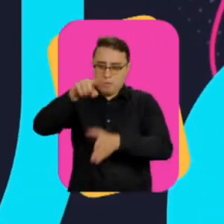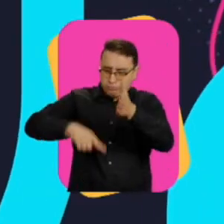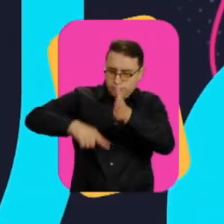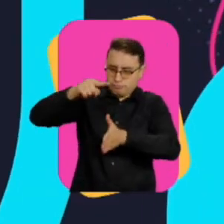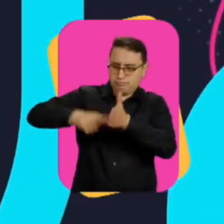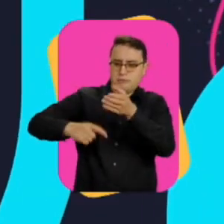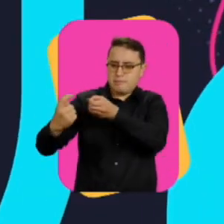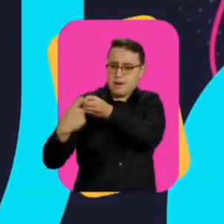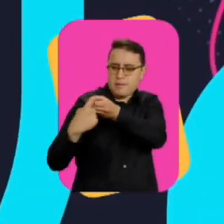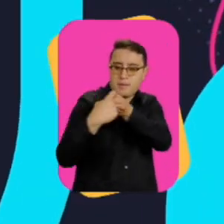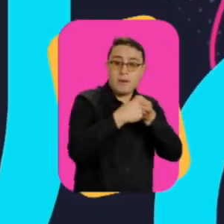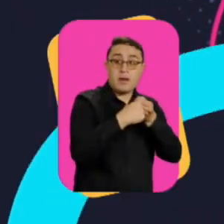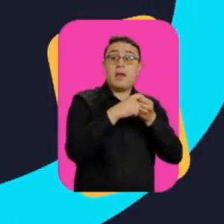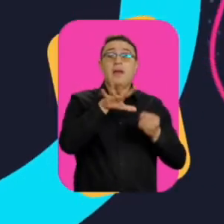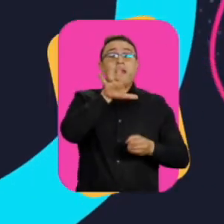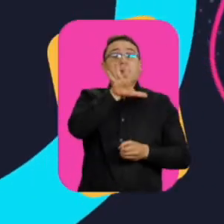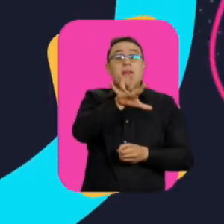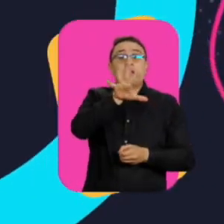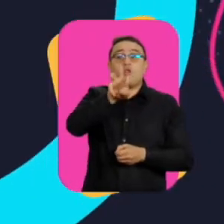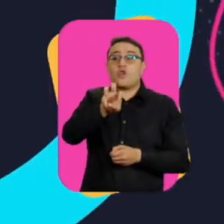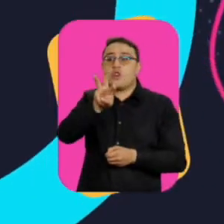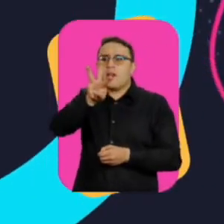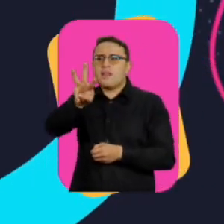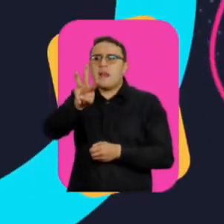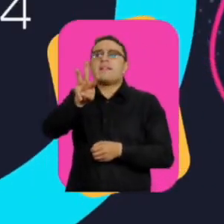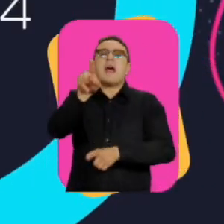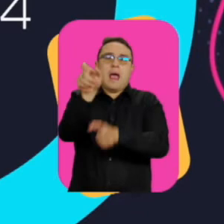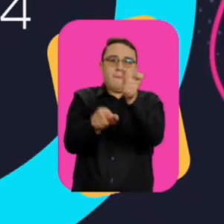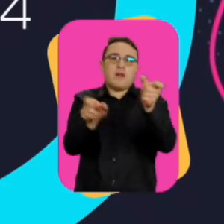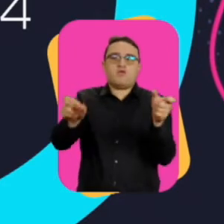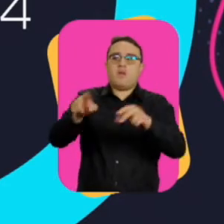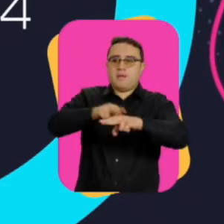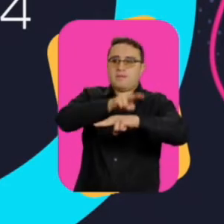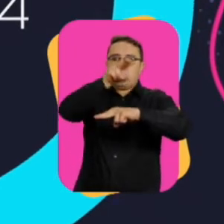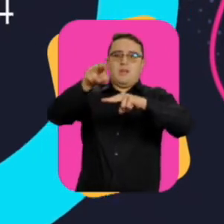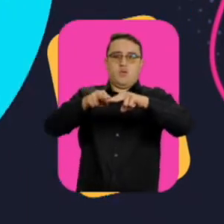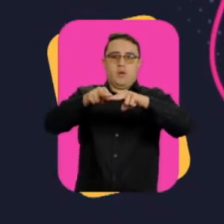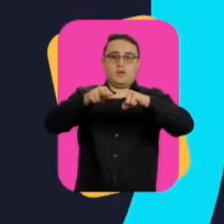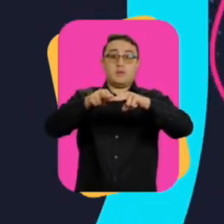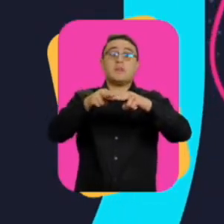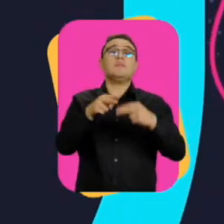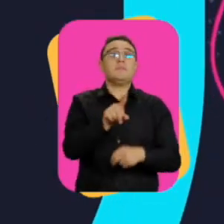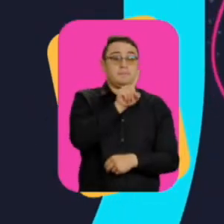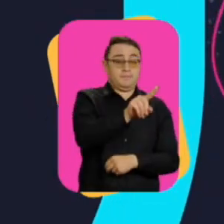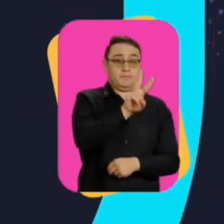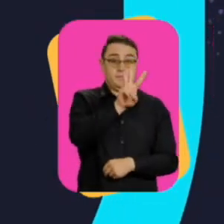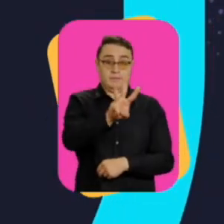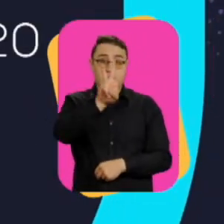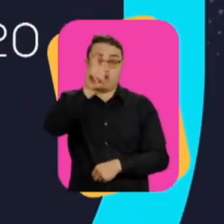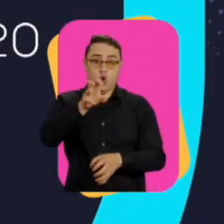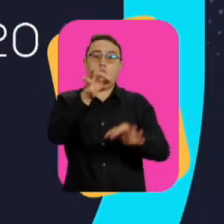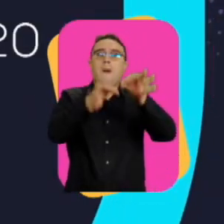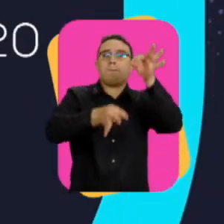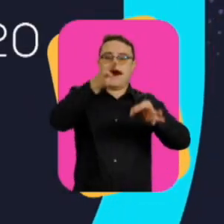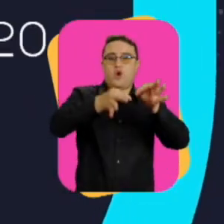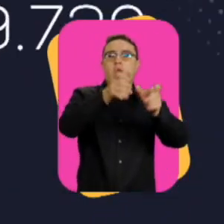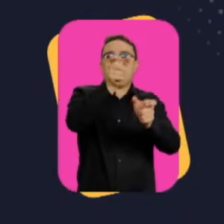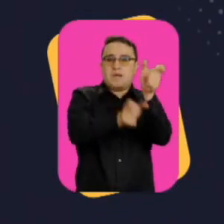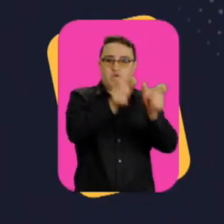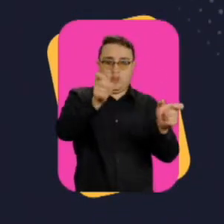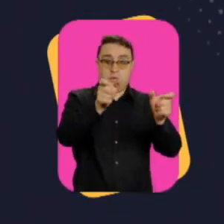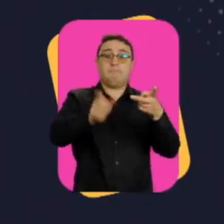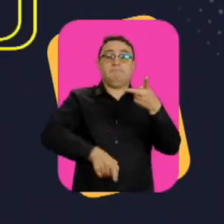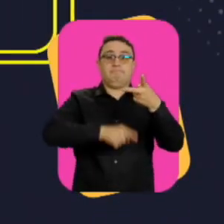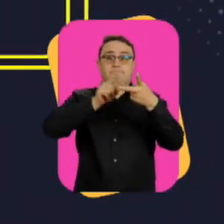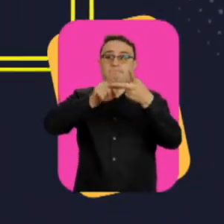contratos, de los cuales 583 fueron a personas naturales, 138 a personas jurídicas,